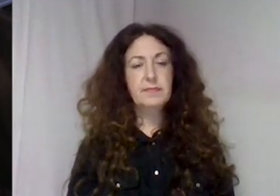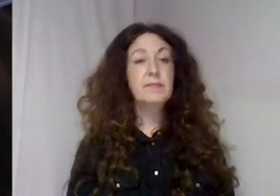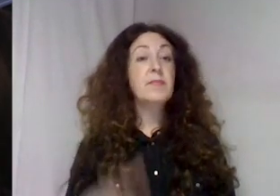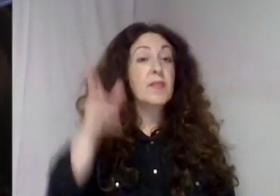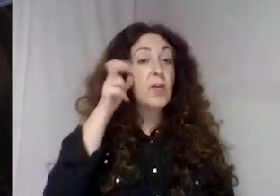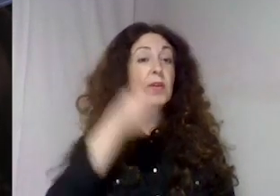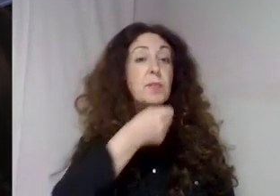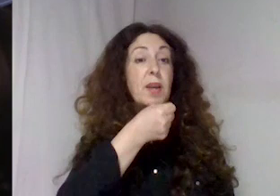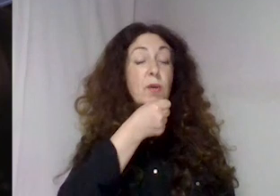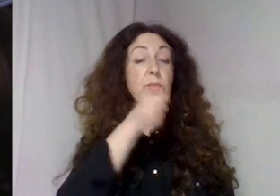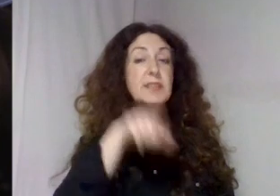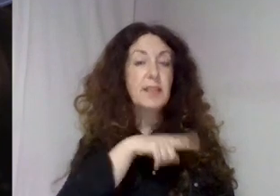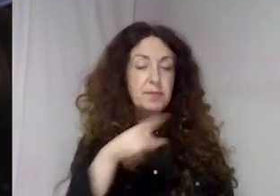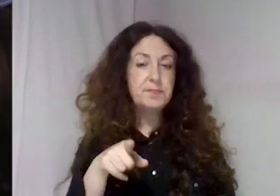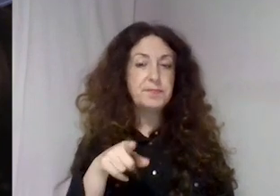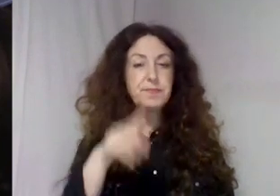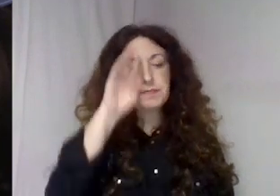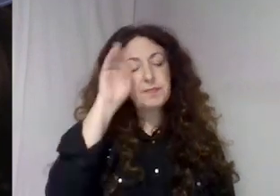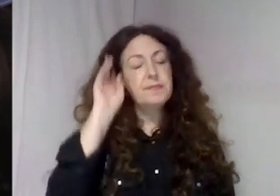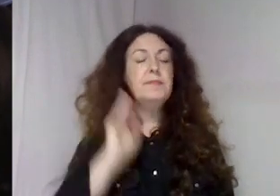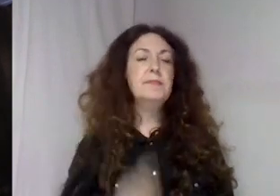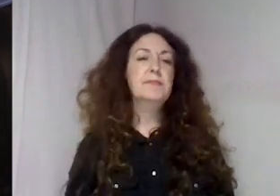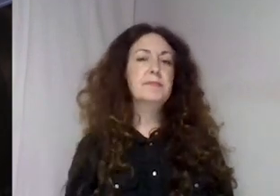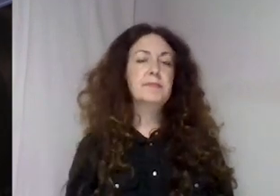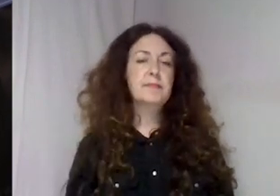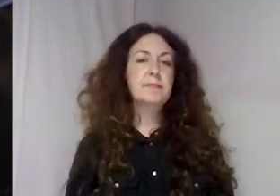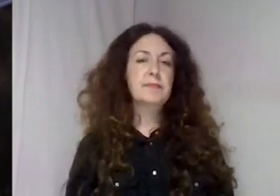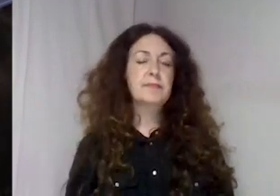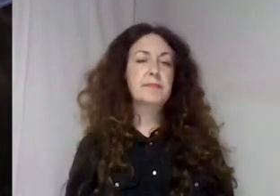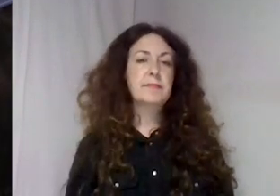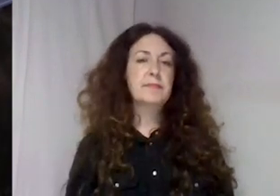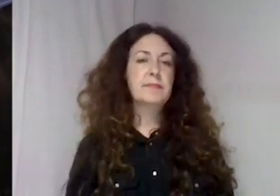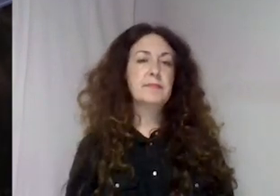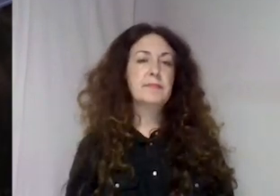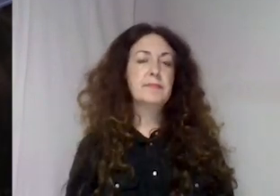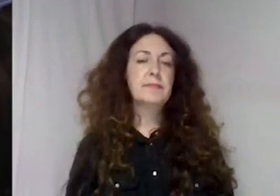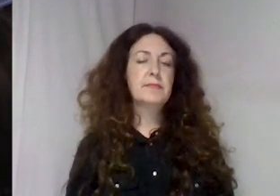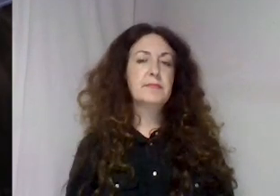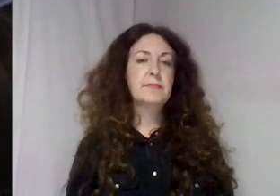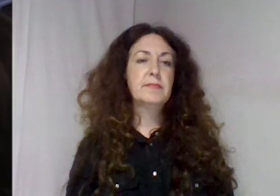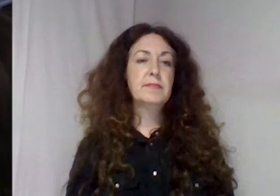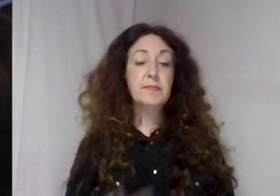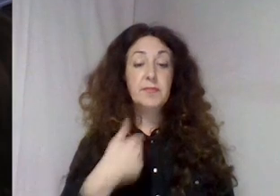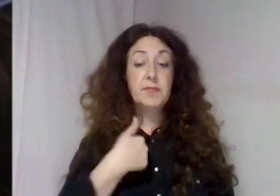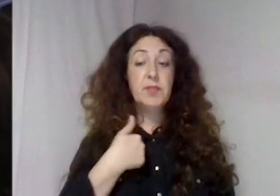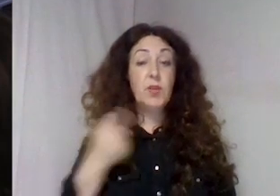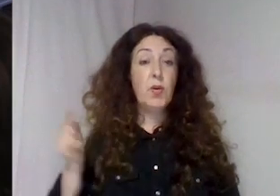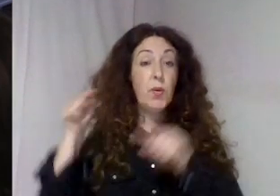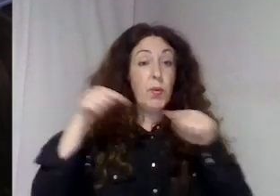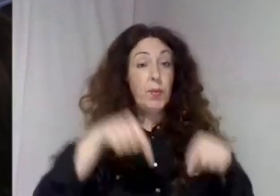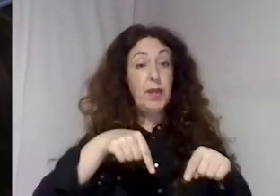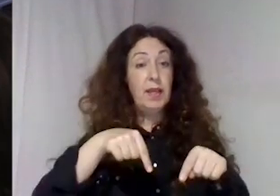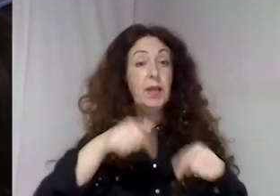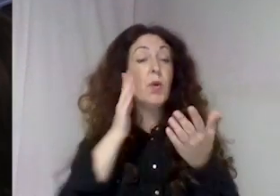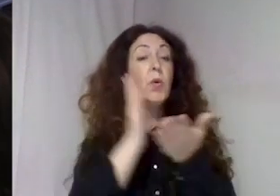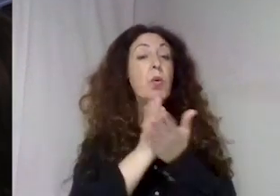porque ahí la historia nos enseña que, tanto que nosotros somos pretenciosos, estamos en la misma situación que del